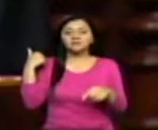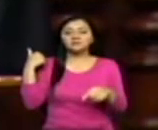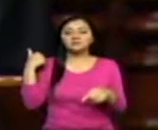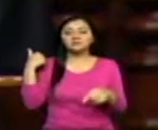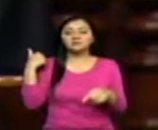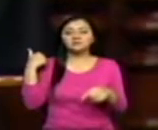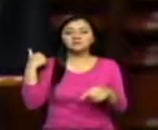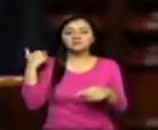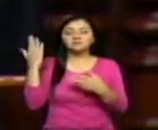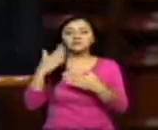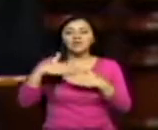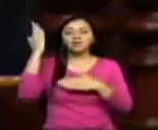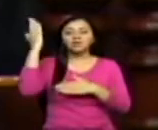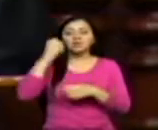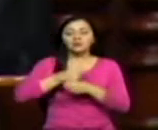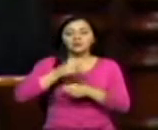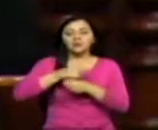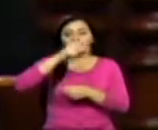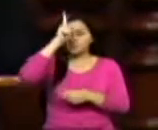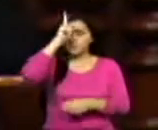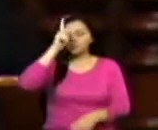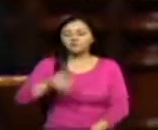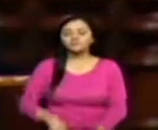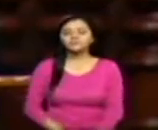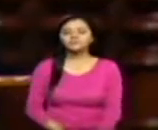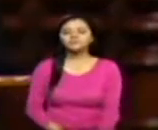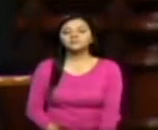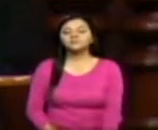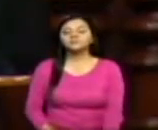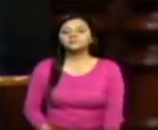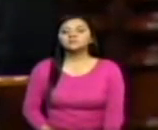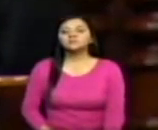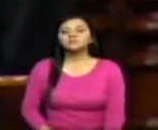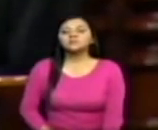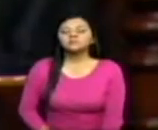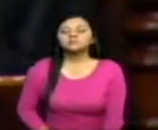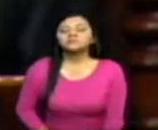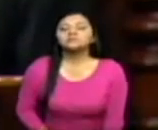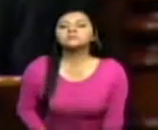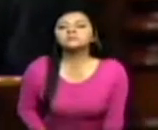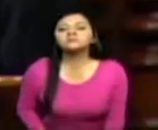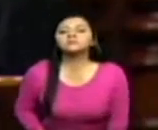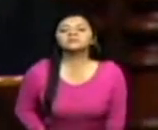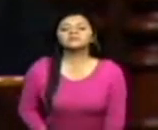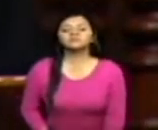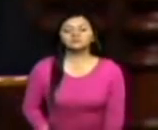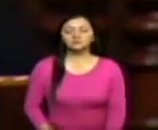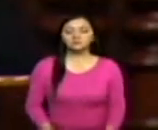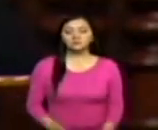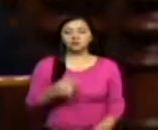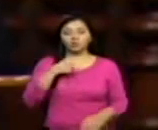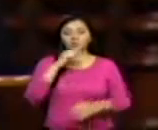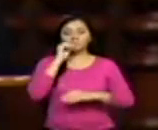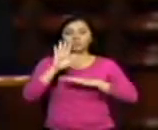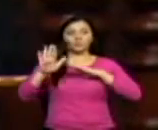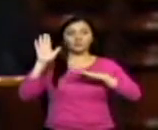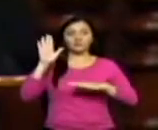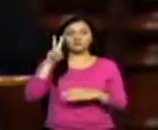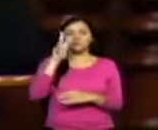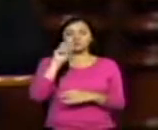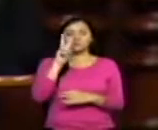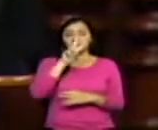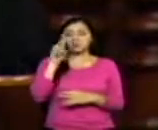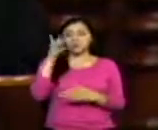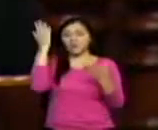del trabajo en el Perú. He prometido que para el término de mi mandato, por lo